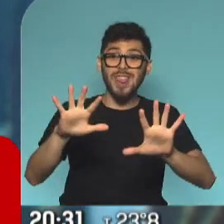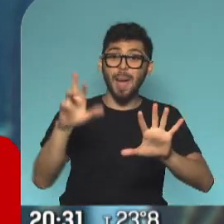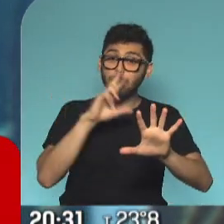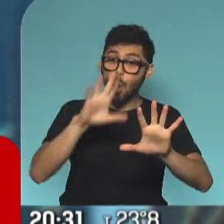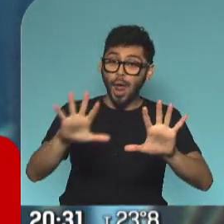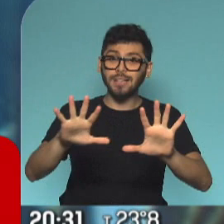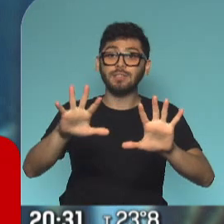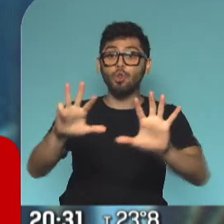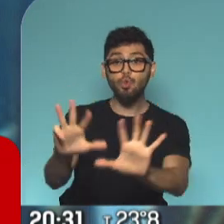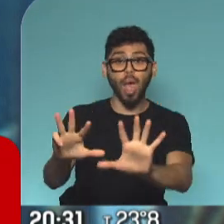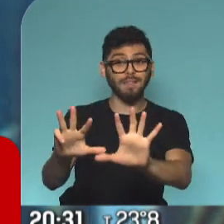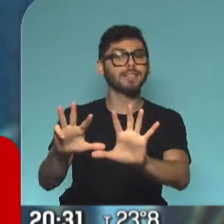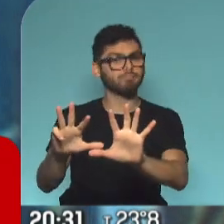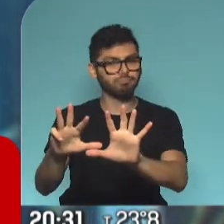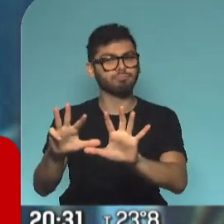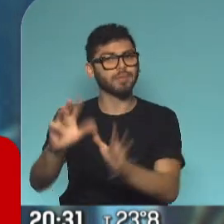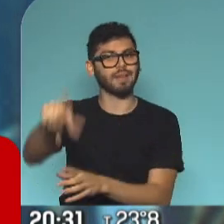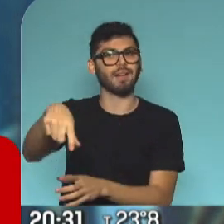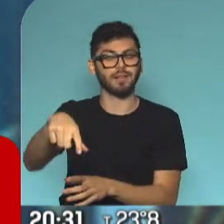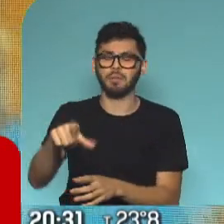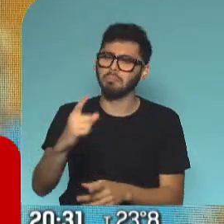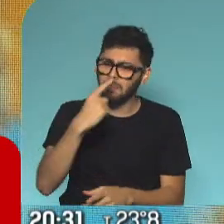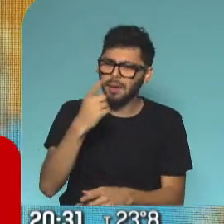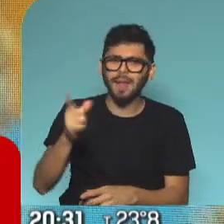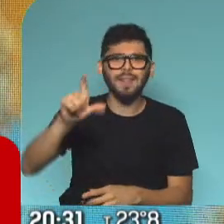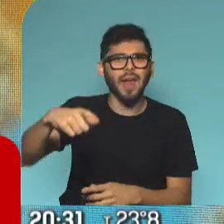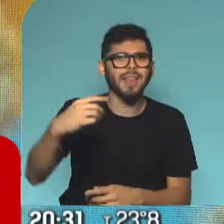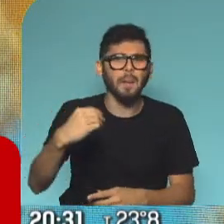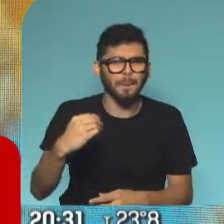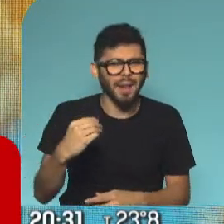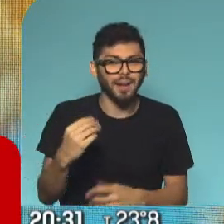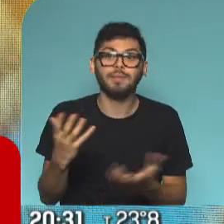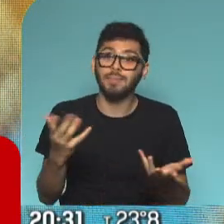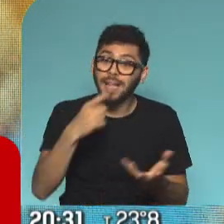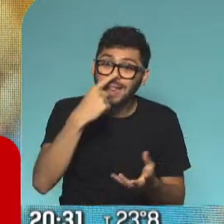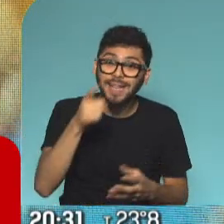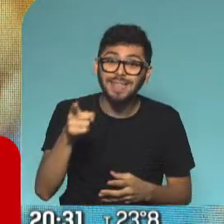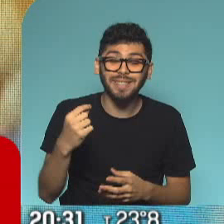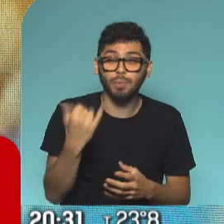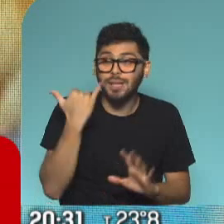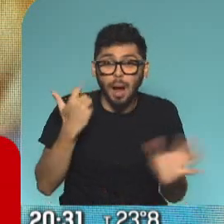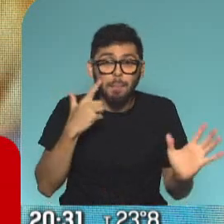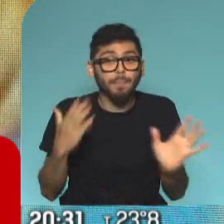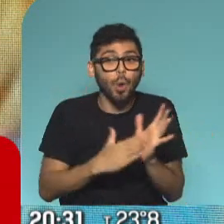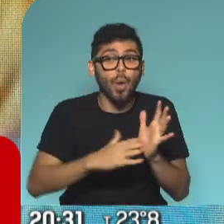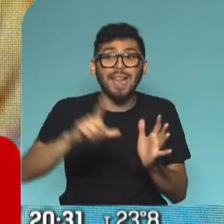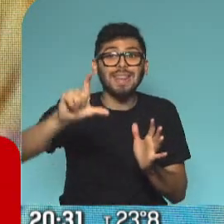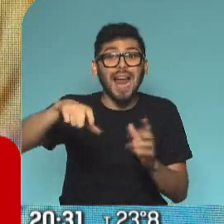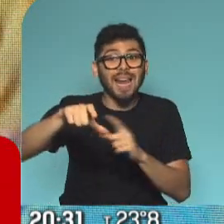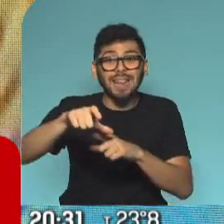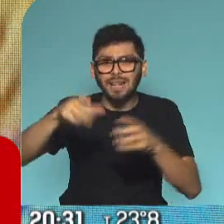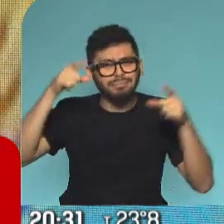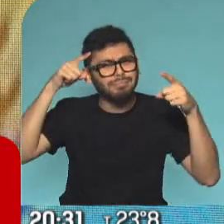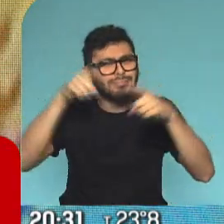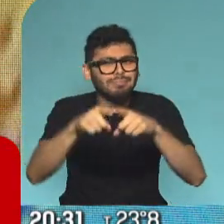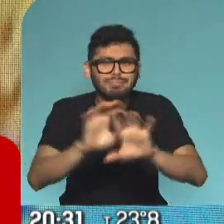cobraron esta herramienta, que alcanzó. Es muy interesante ver qué hacen con esa tarjeta, ¿no? Porque está comprobado que va a mejorar la